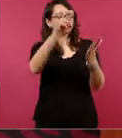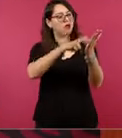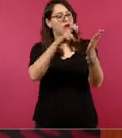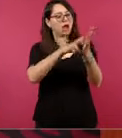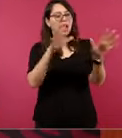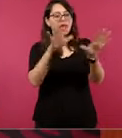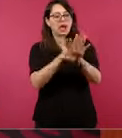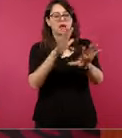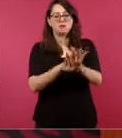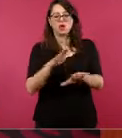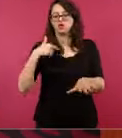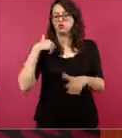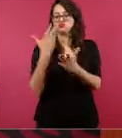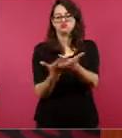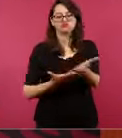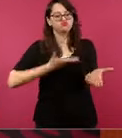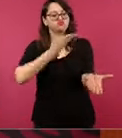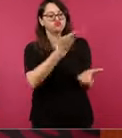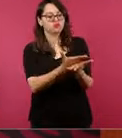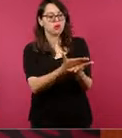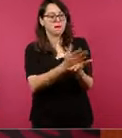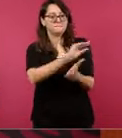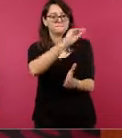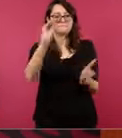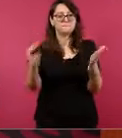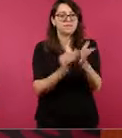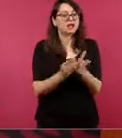y votaron en contra.